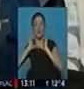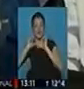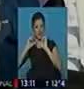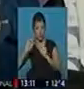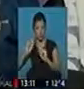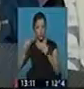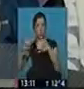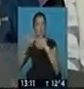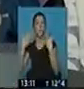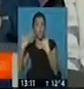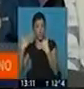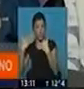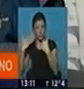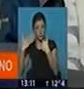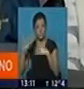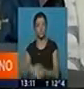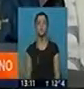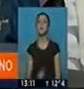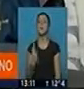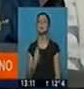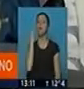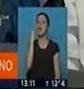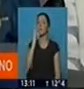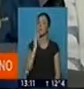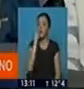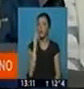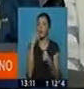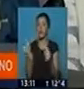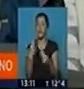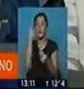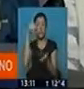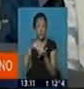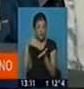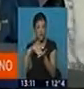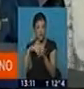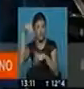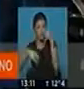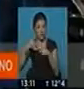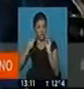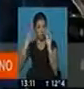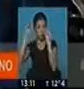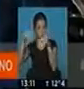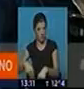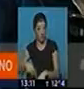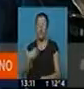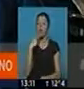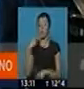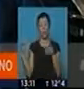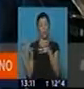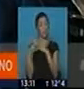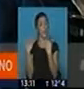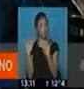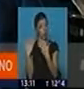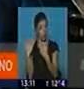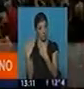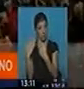Echenique, improvisó una primera explicación ante la pérdida de más de 1 millón de votos. Interpretó que su agrupación no